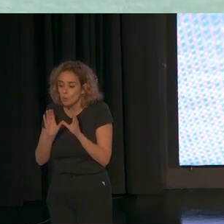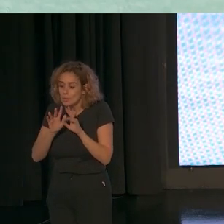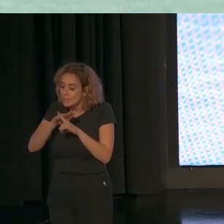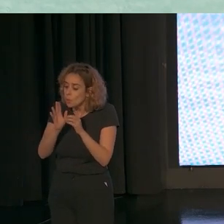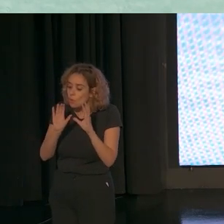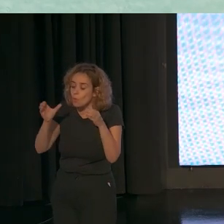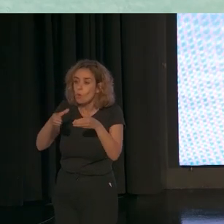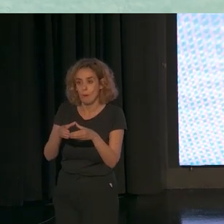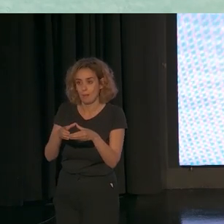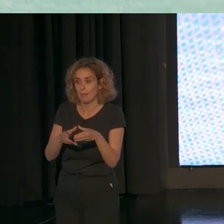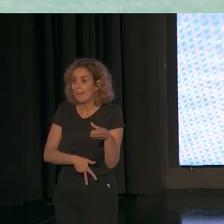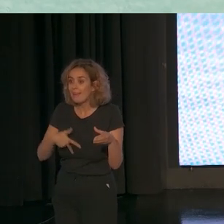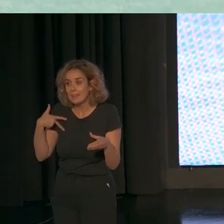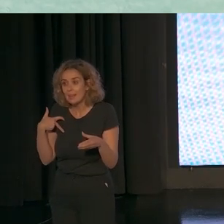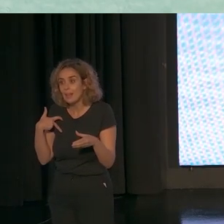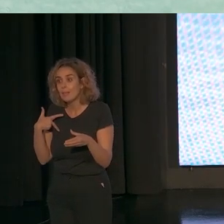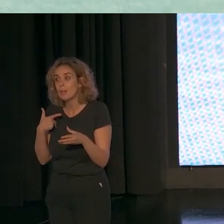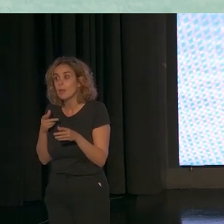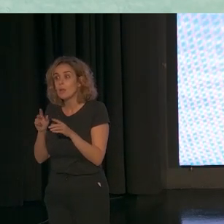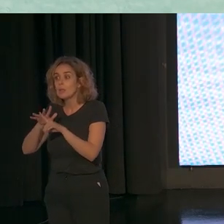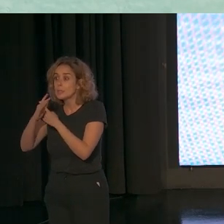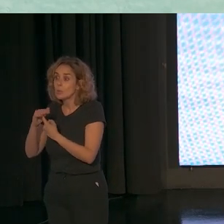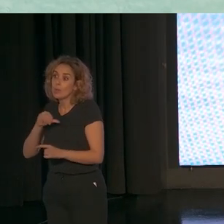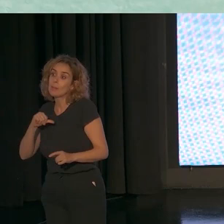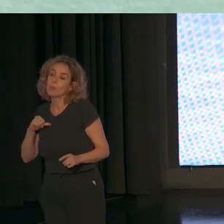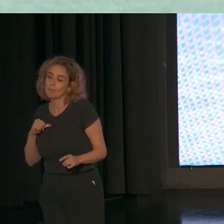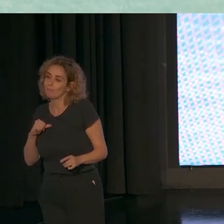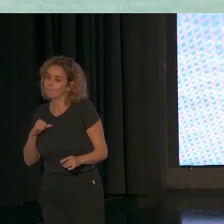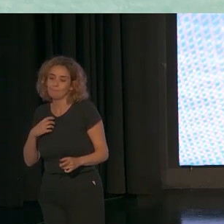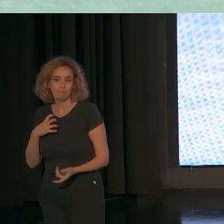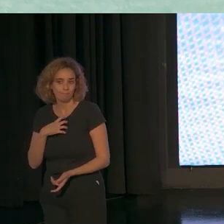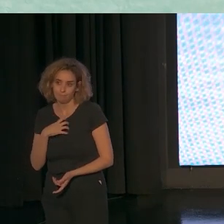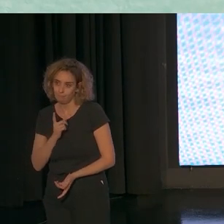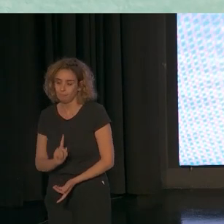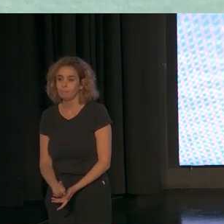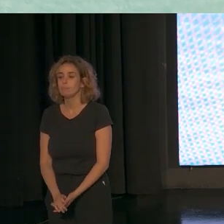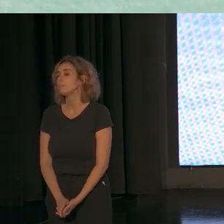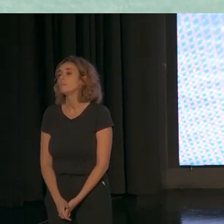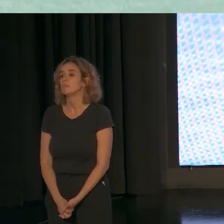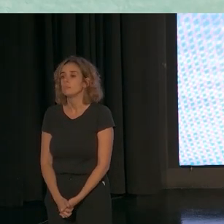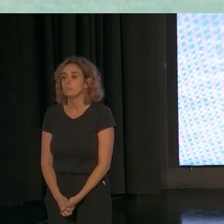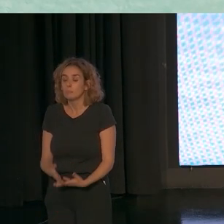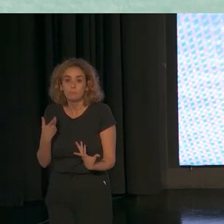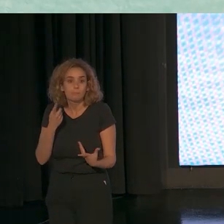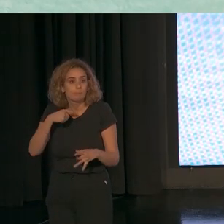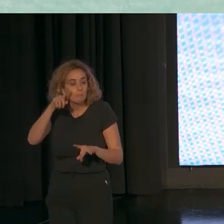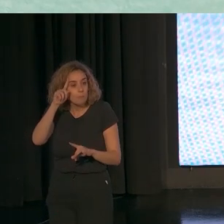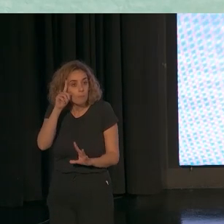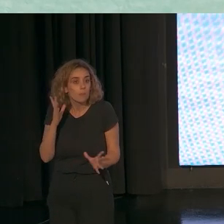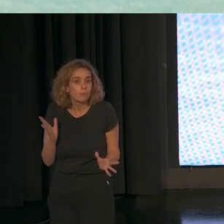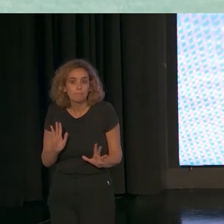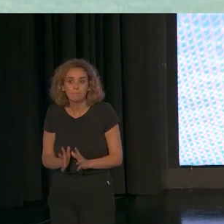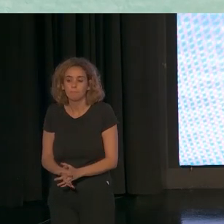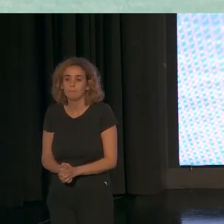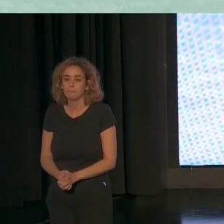grupal generalizar situaciones de situación individual no sé si estamos